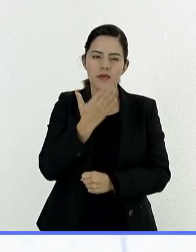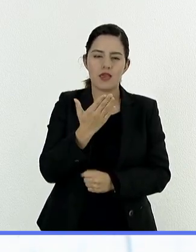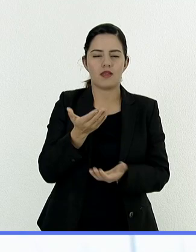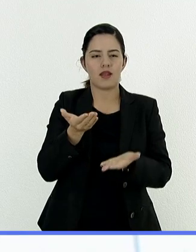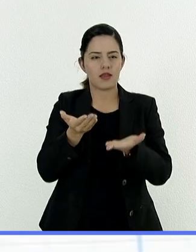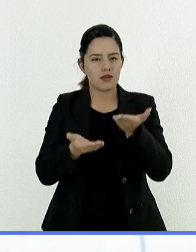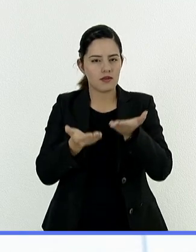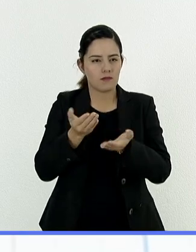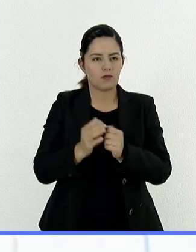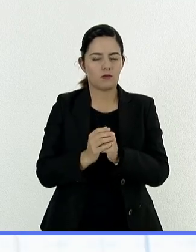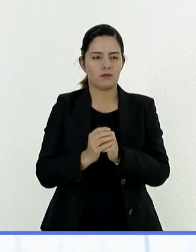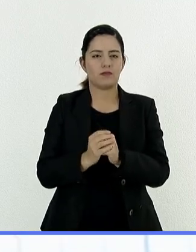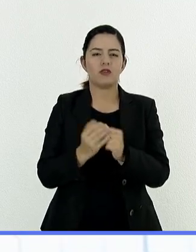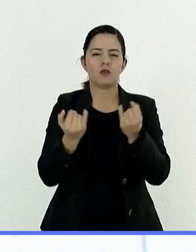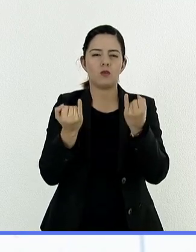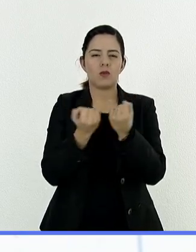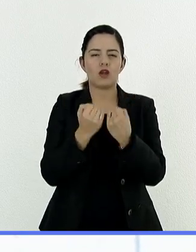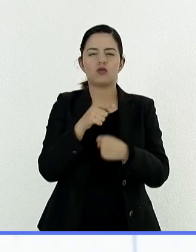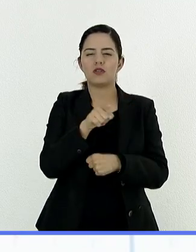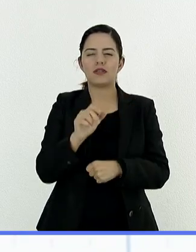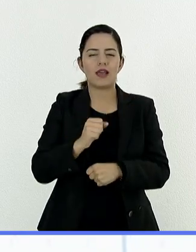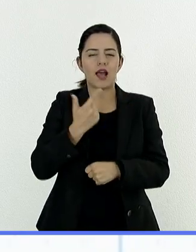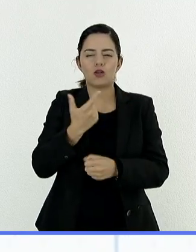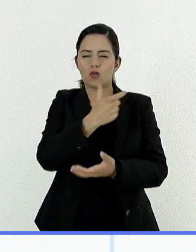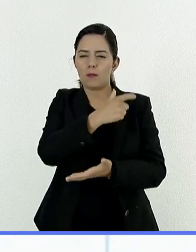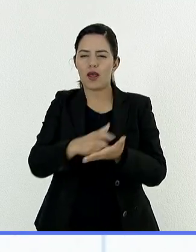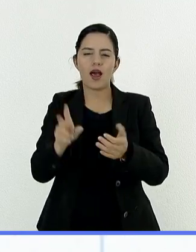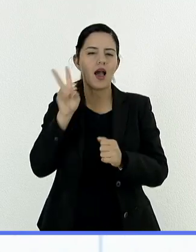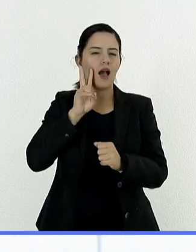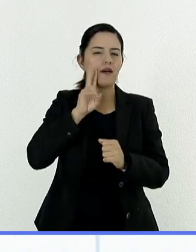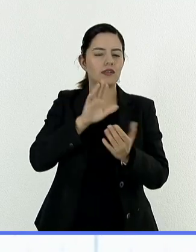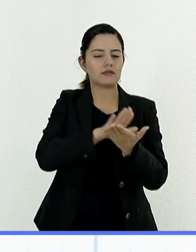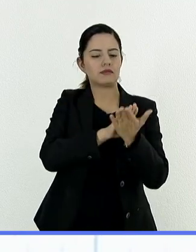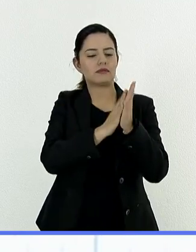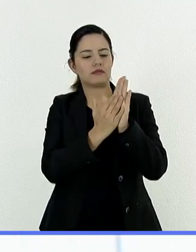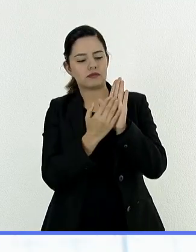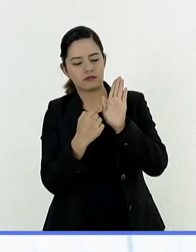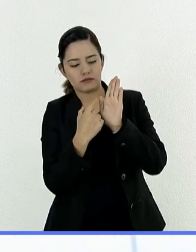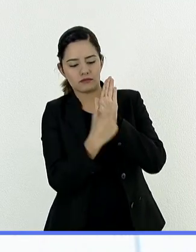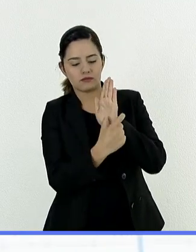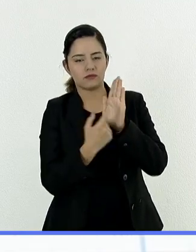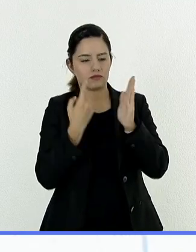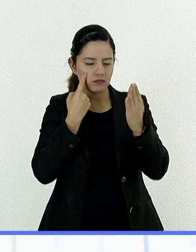además de revisar las etiquetas para saber qué es lo que estamos consumiendo